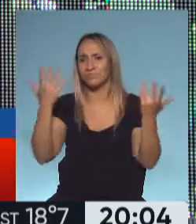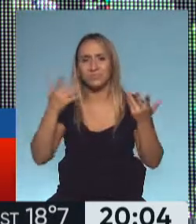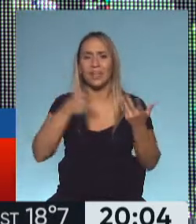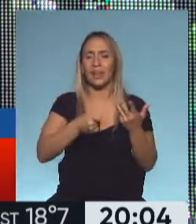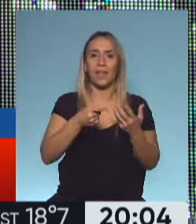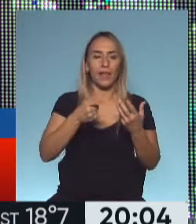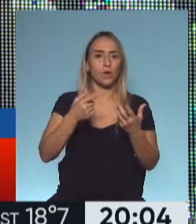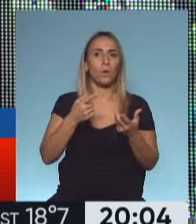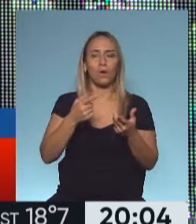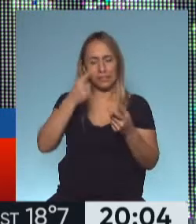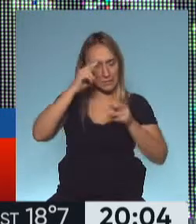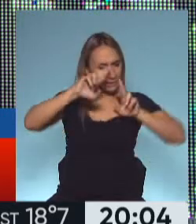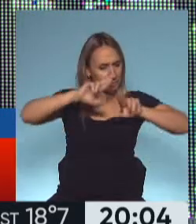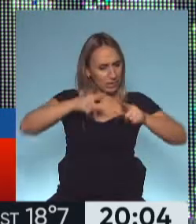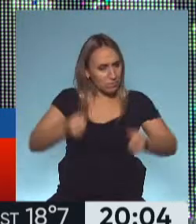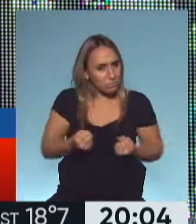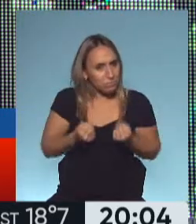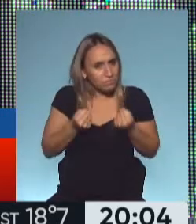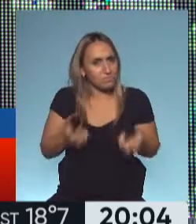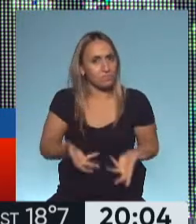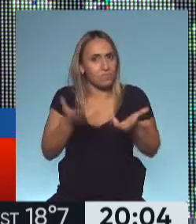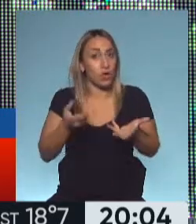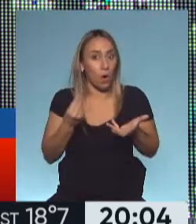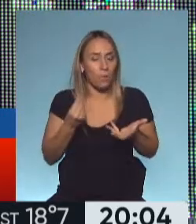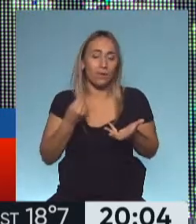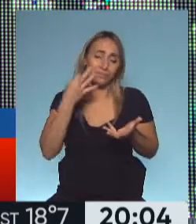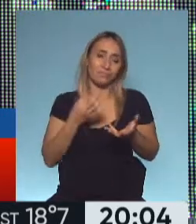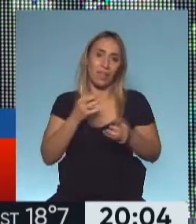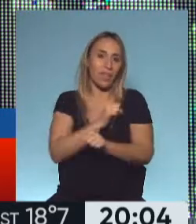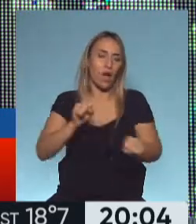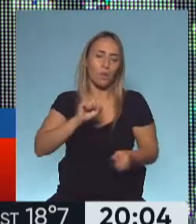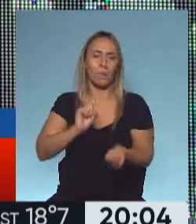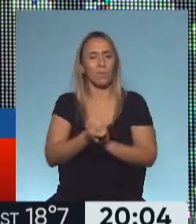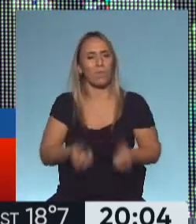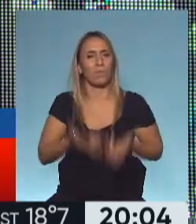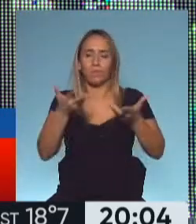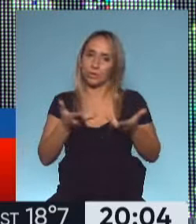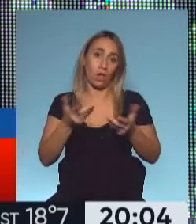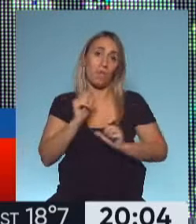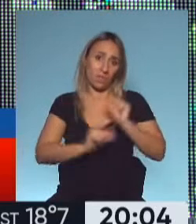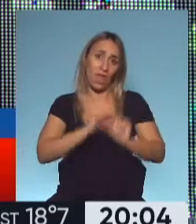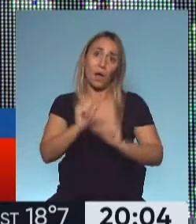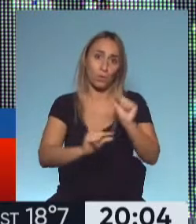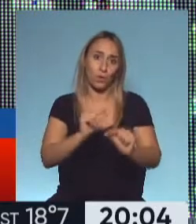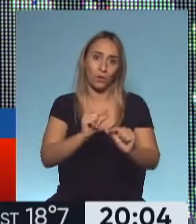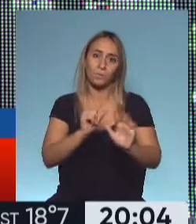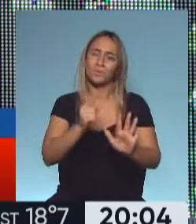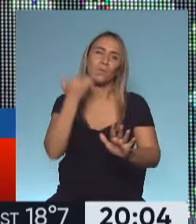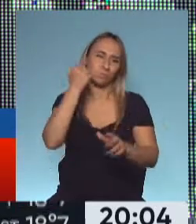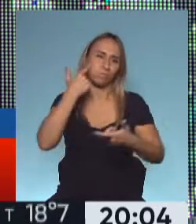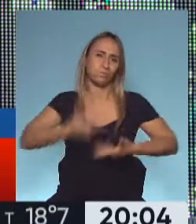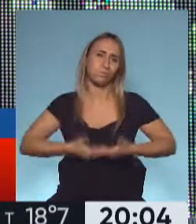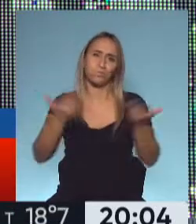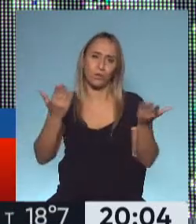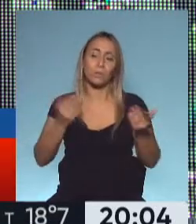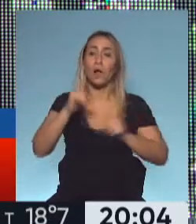incipiente, naciente, es todo de a poco, ¿no? Pero teníamos o hemos mostrado ejemplos de